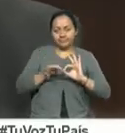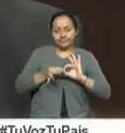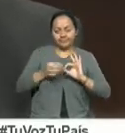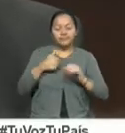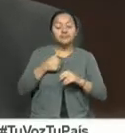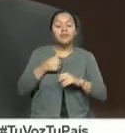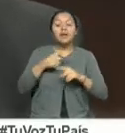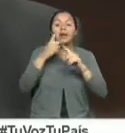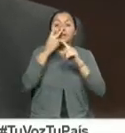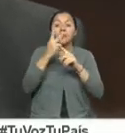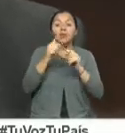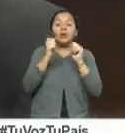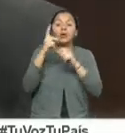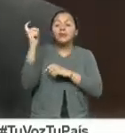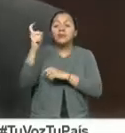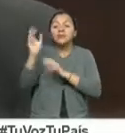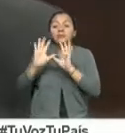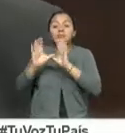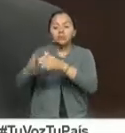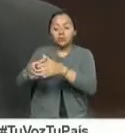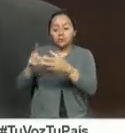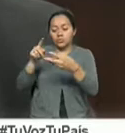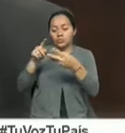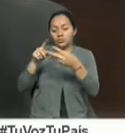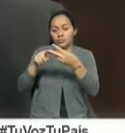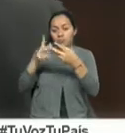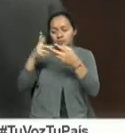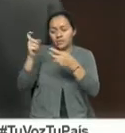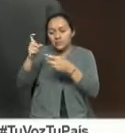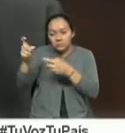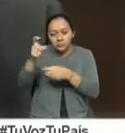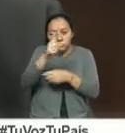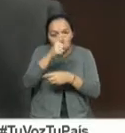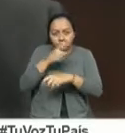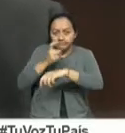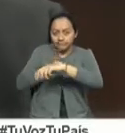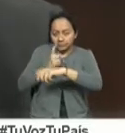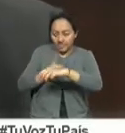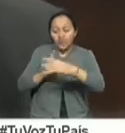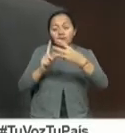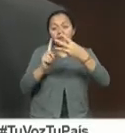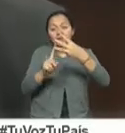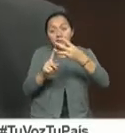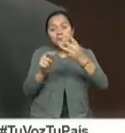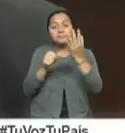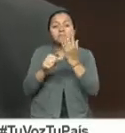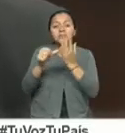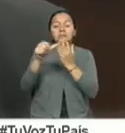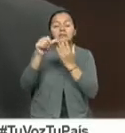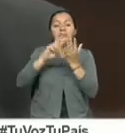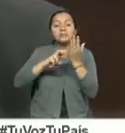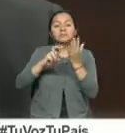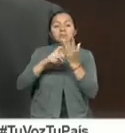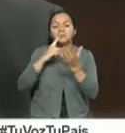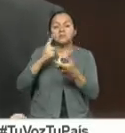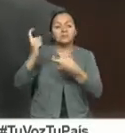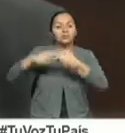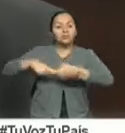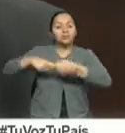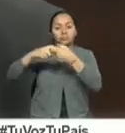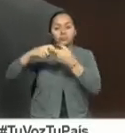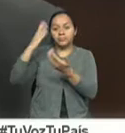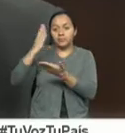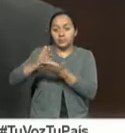las necesidades particulares. Tercero, y lo explicará más adelante el ministro de Minas, es la suspensión de